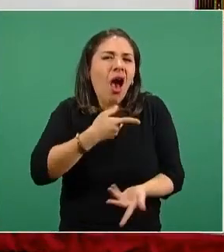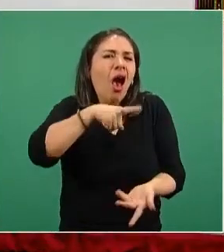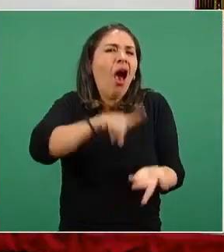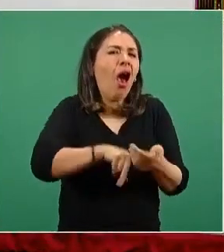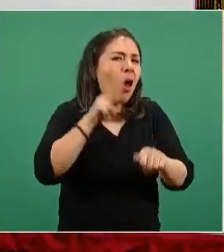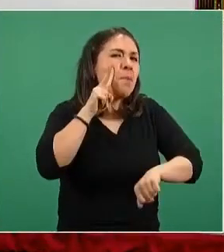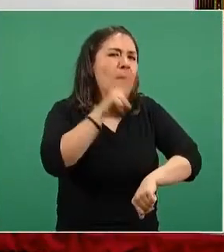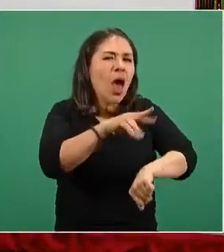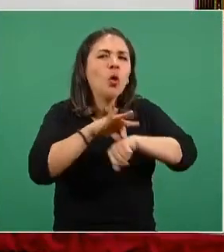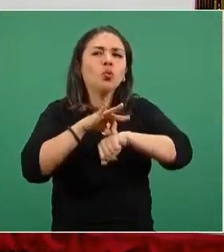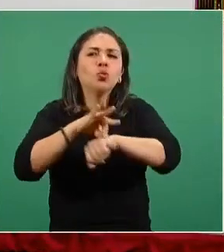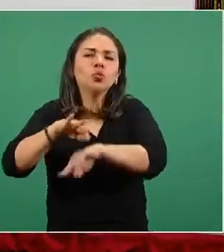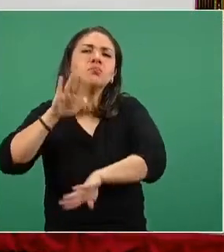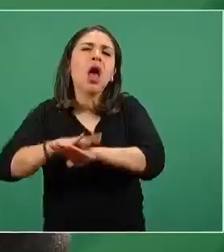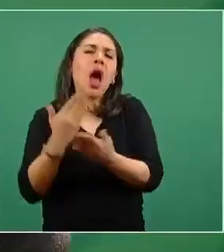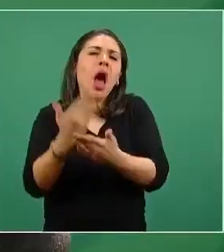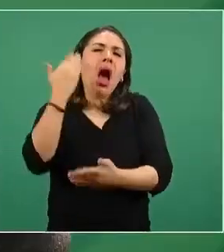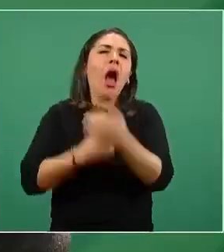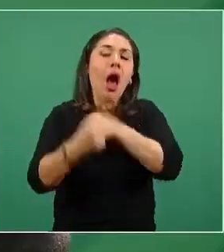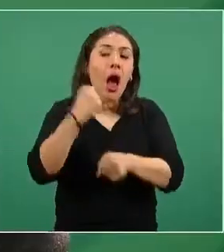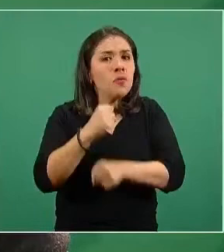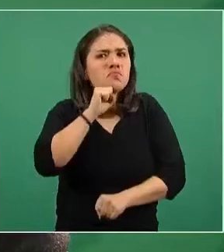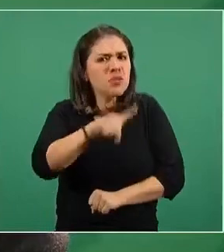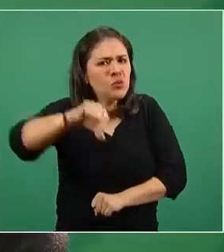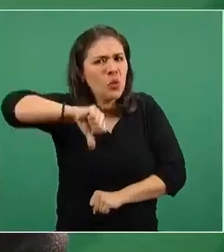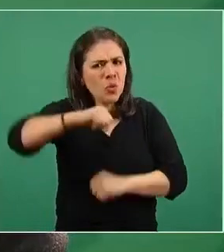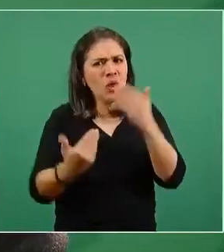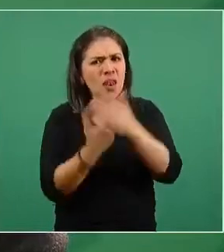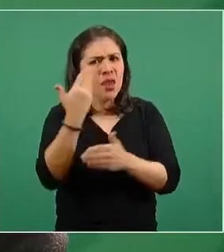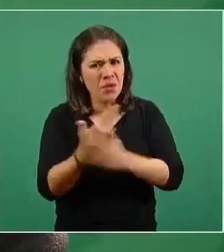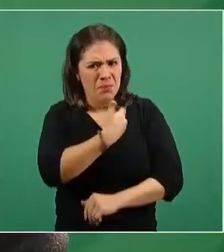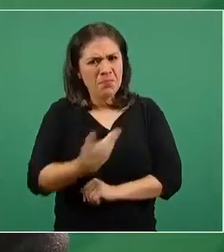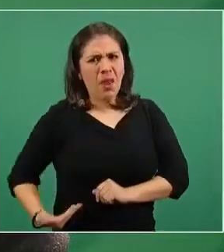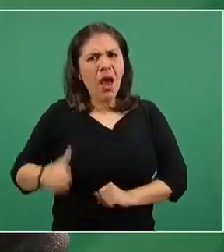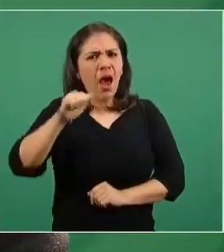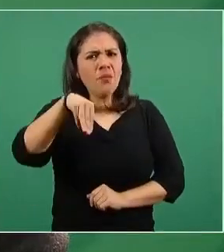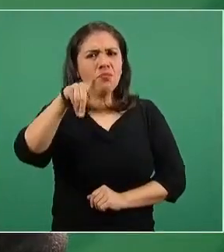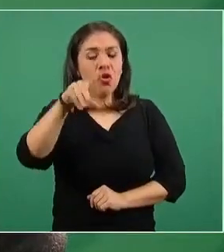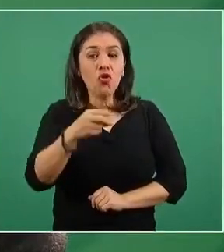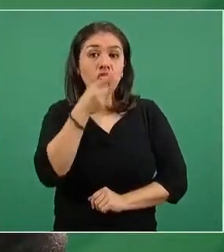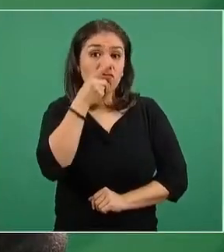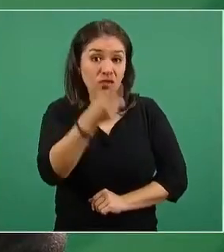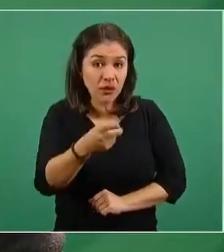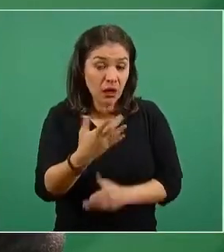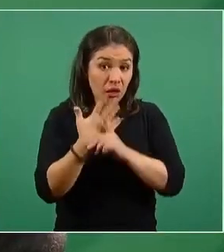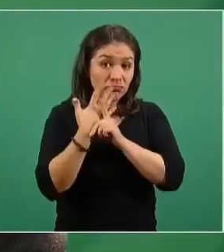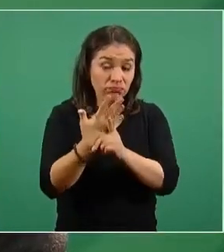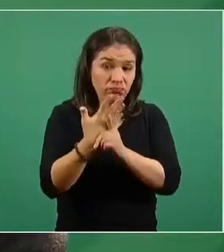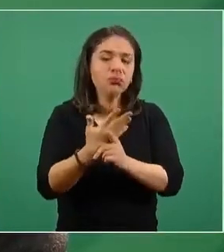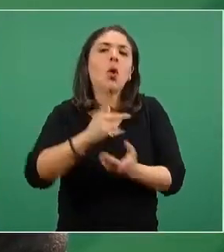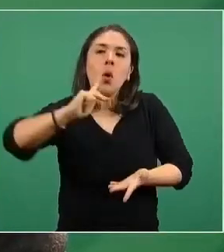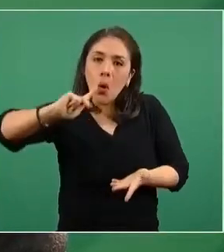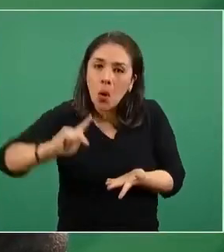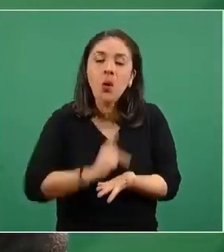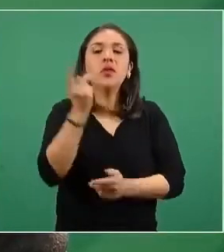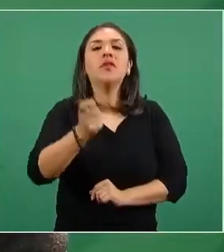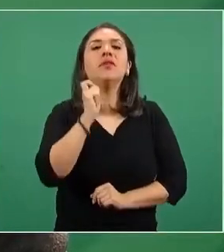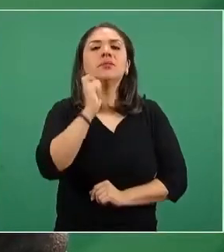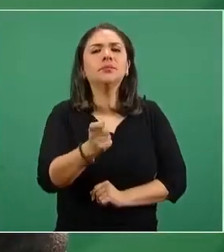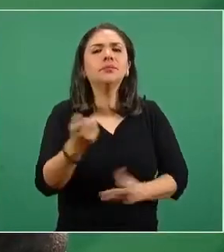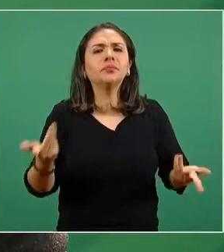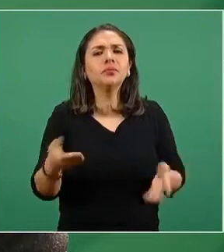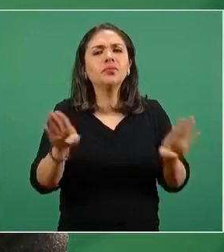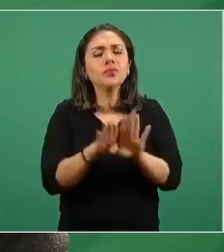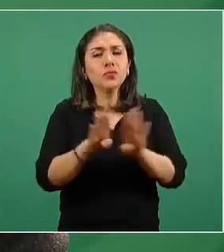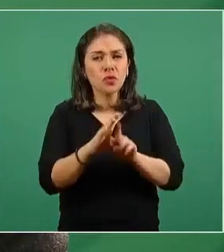notoriamente durante años previos. Esta misma mañana el presidente López Obrador fue muy enfático, por enésima vez, en